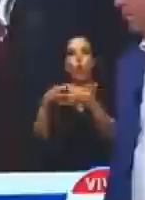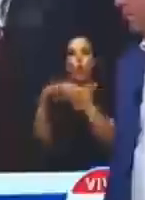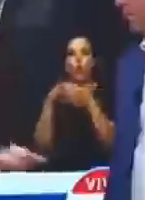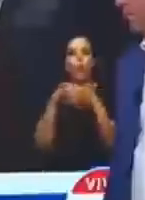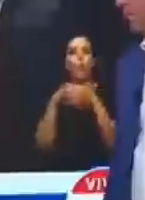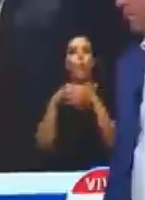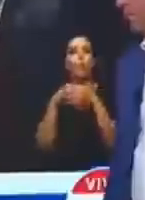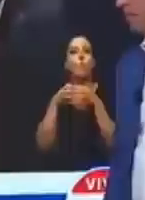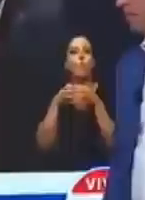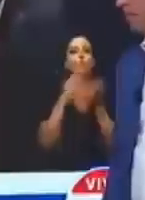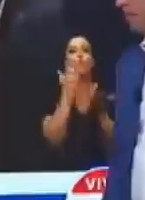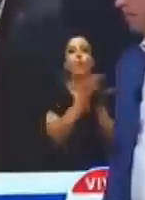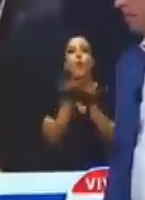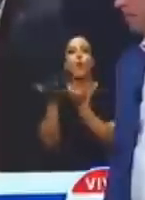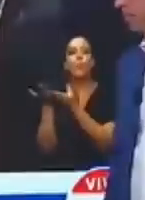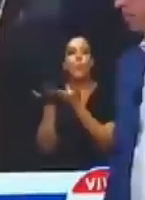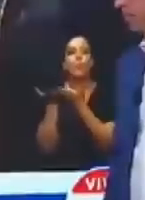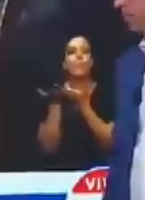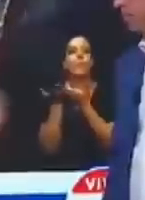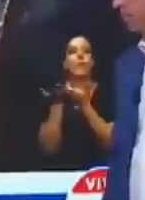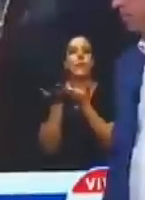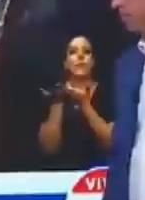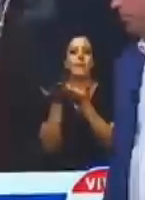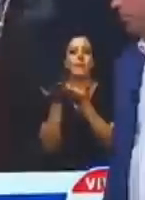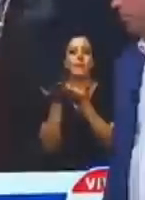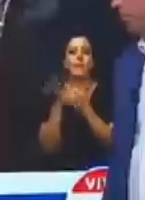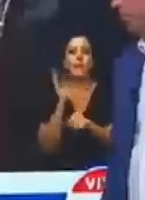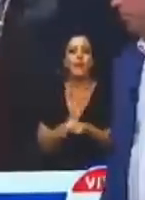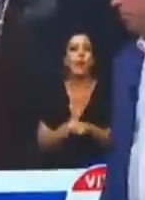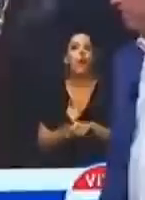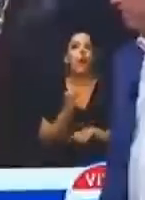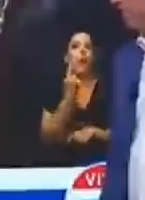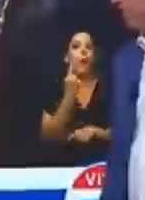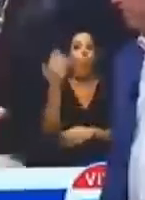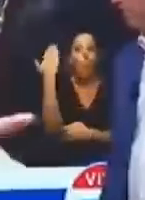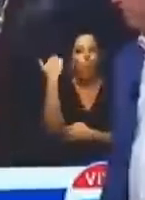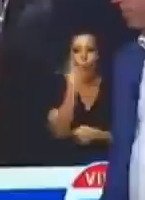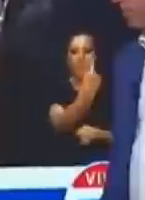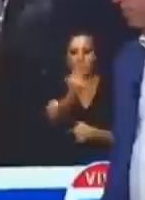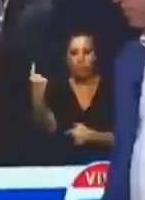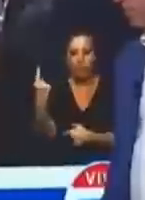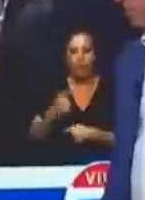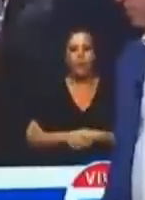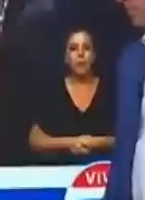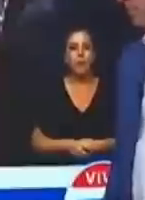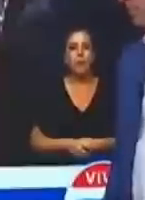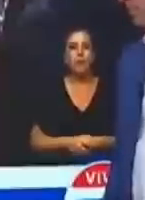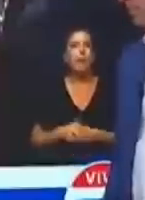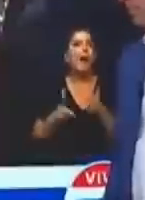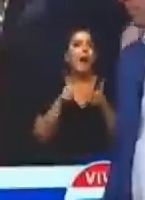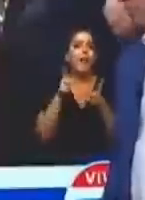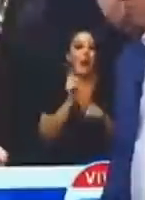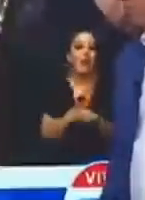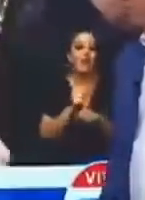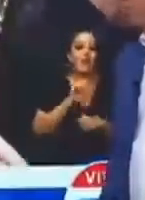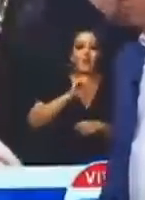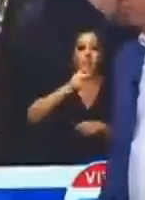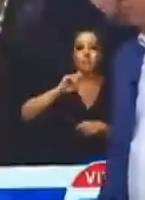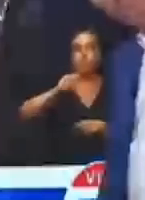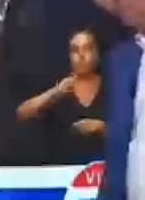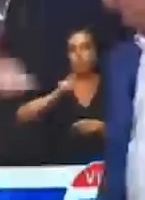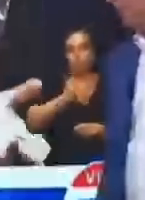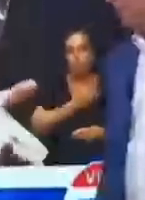Fondo Monetario Internacional. Yo creo que ahí está la posibilidad, por supuesto, discutiendo. Cuando tengan que discutir cómo llegar al